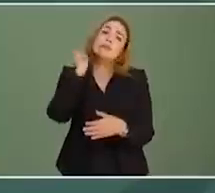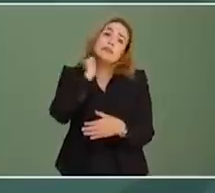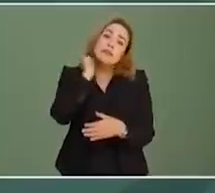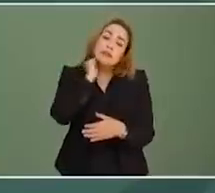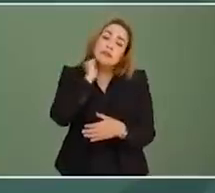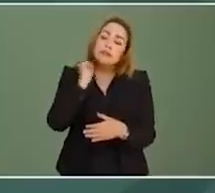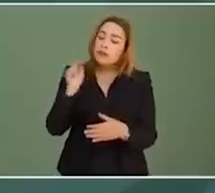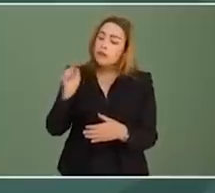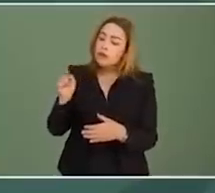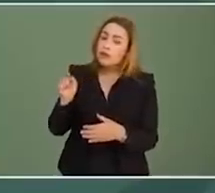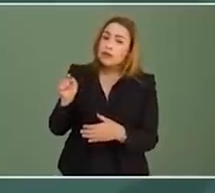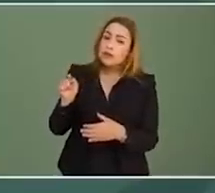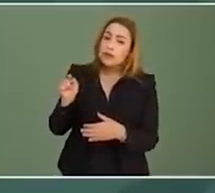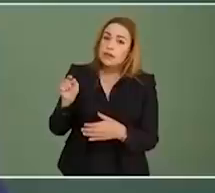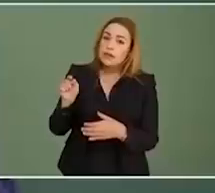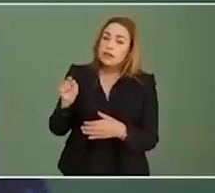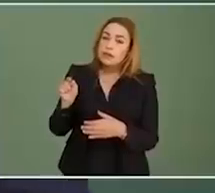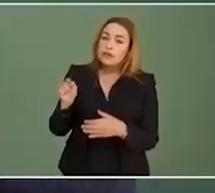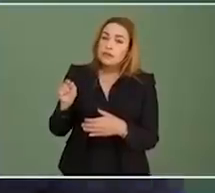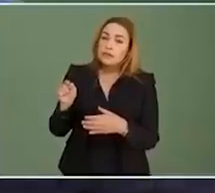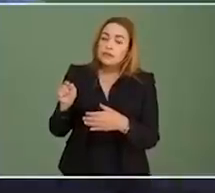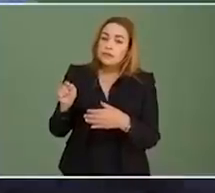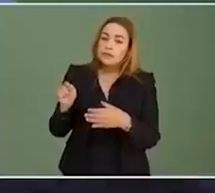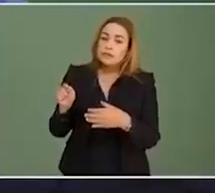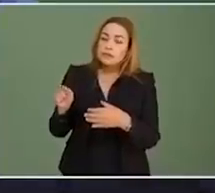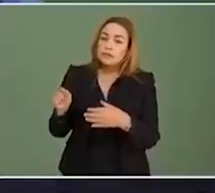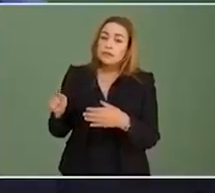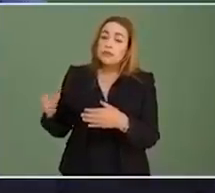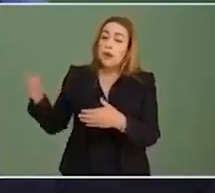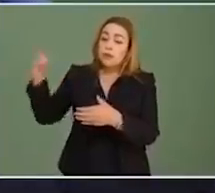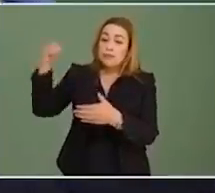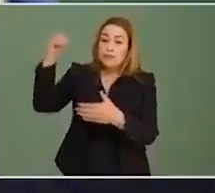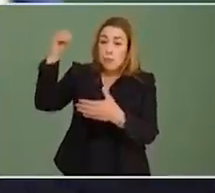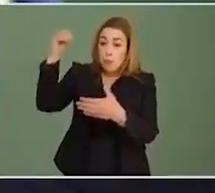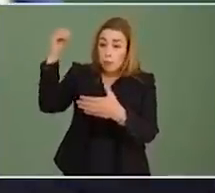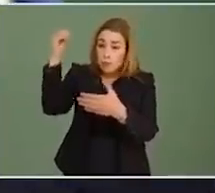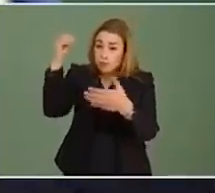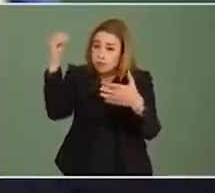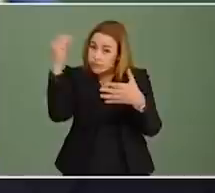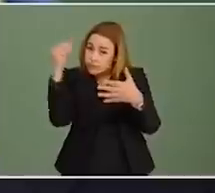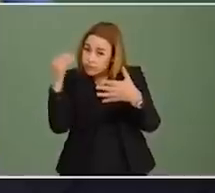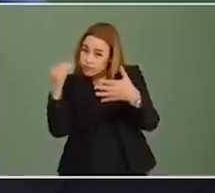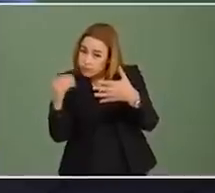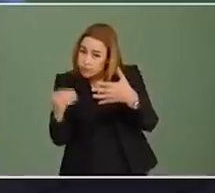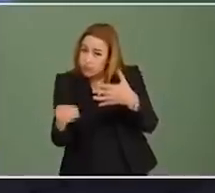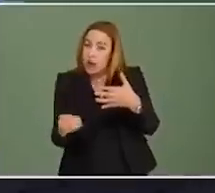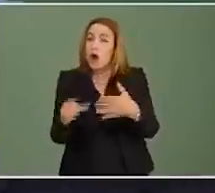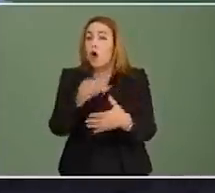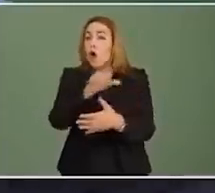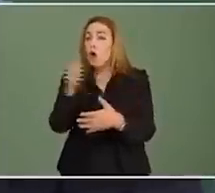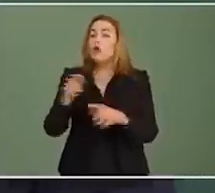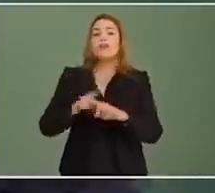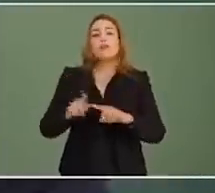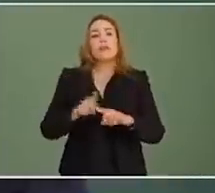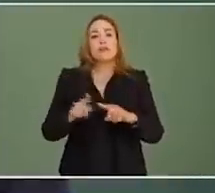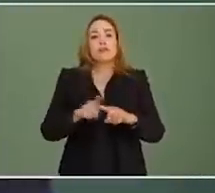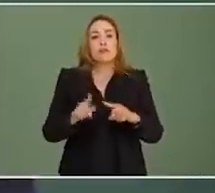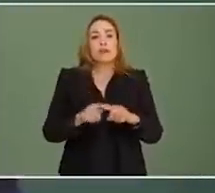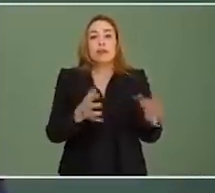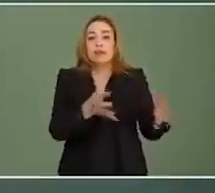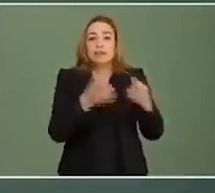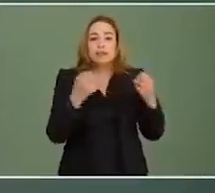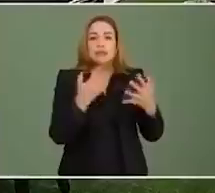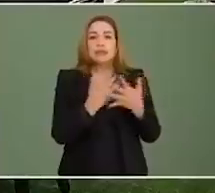se van a agregar otros de leeds ya se agregaron